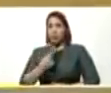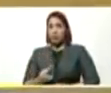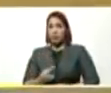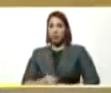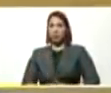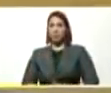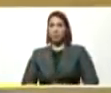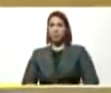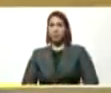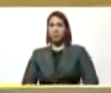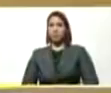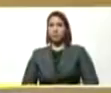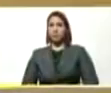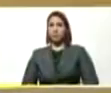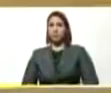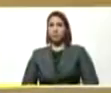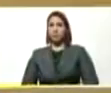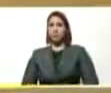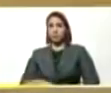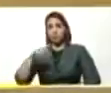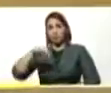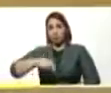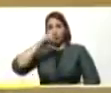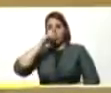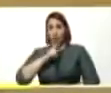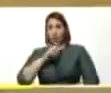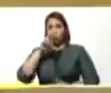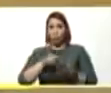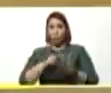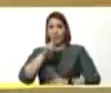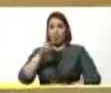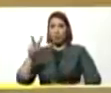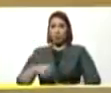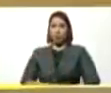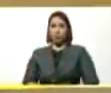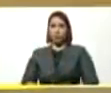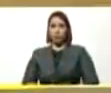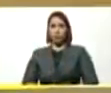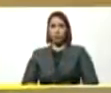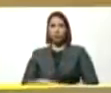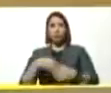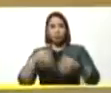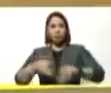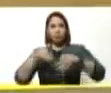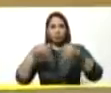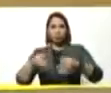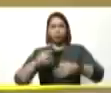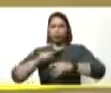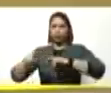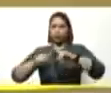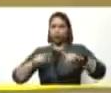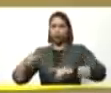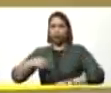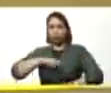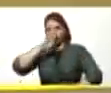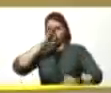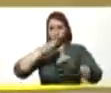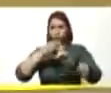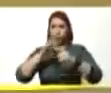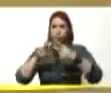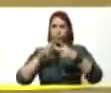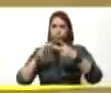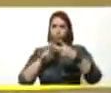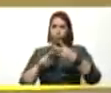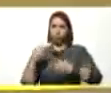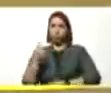presidente, que este año 2022, consecuente con su instrucción, vamos a orientar los recursos no